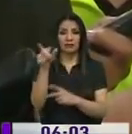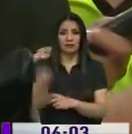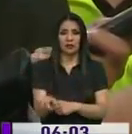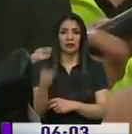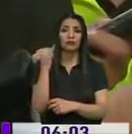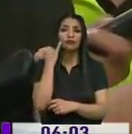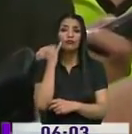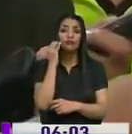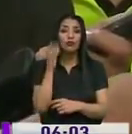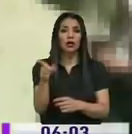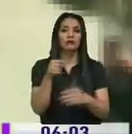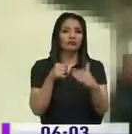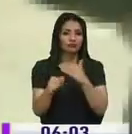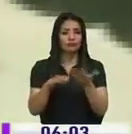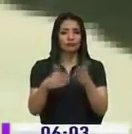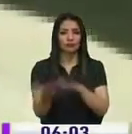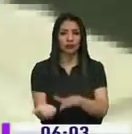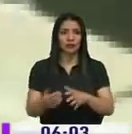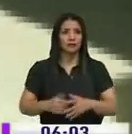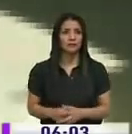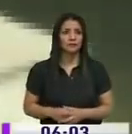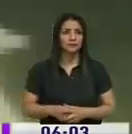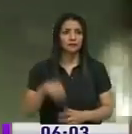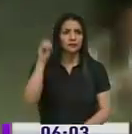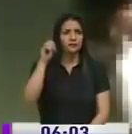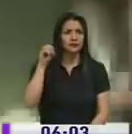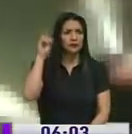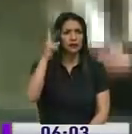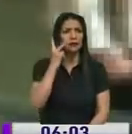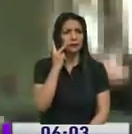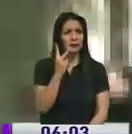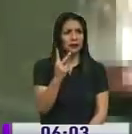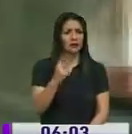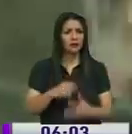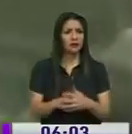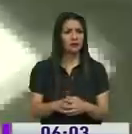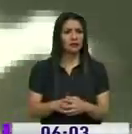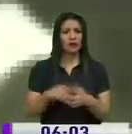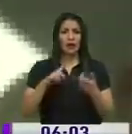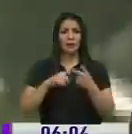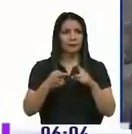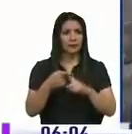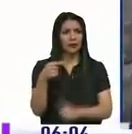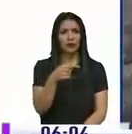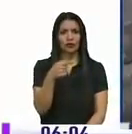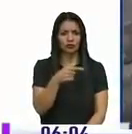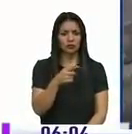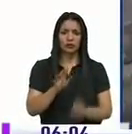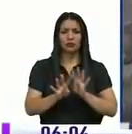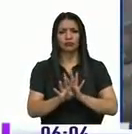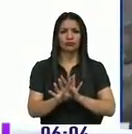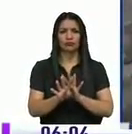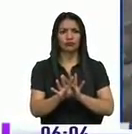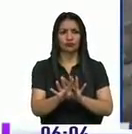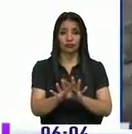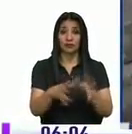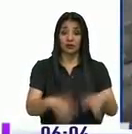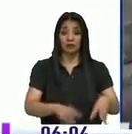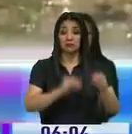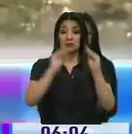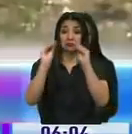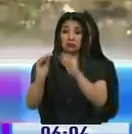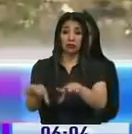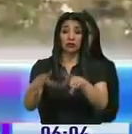la violación de carolina un vídeo revela la supuesta participación de varios amigos de la menor quienes fueron a dejar el cuerpo en un terreno